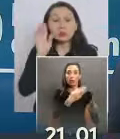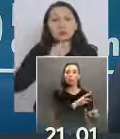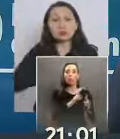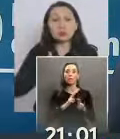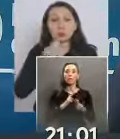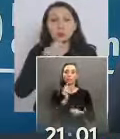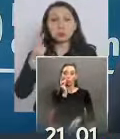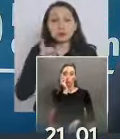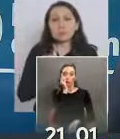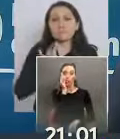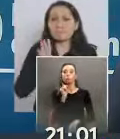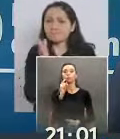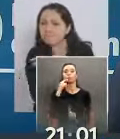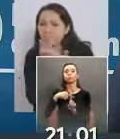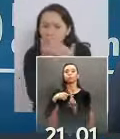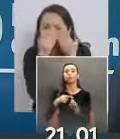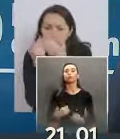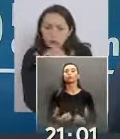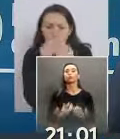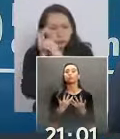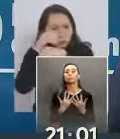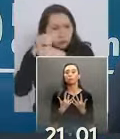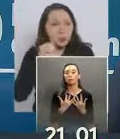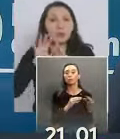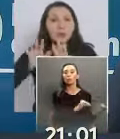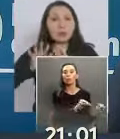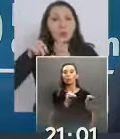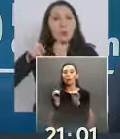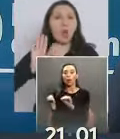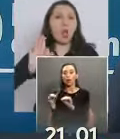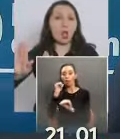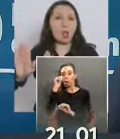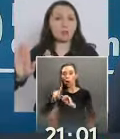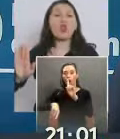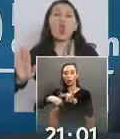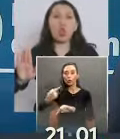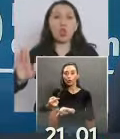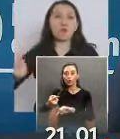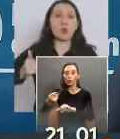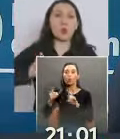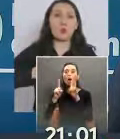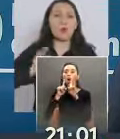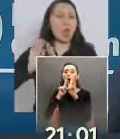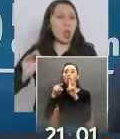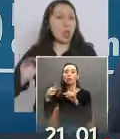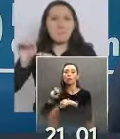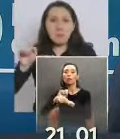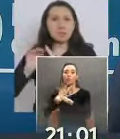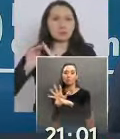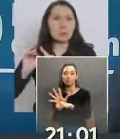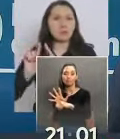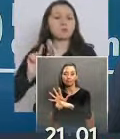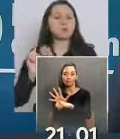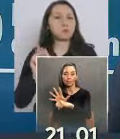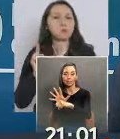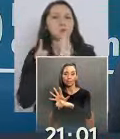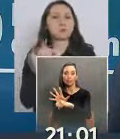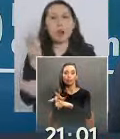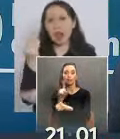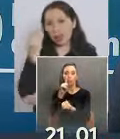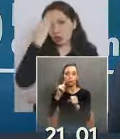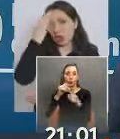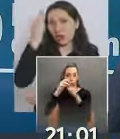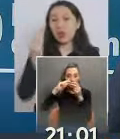PCR arroja positivo, por lo que fue trasladado al día siguiente a una residencia sanitaria y se envió a secuenciar